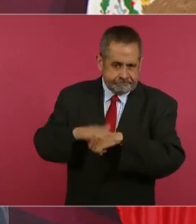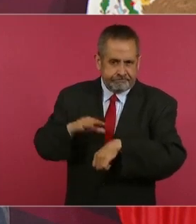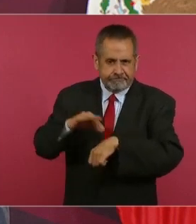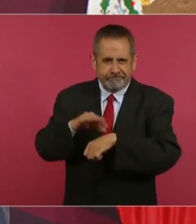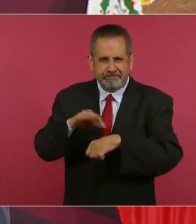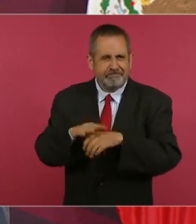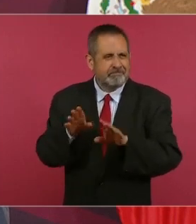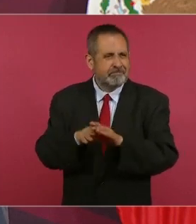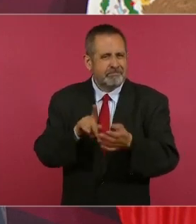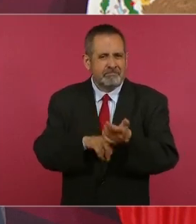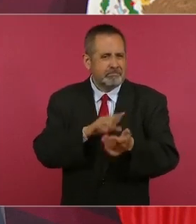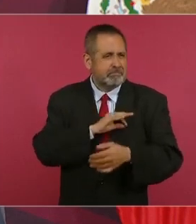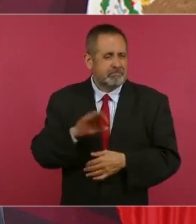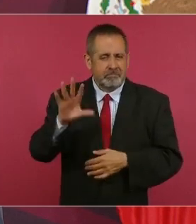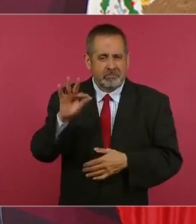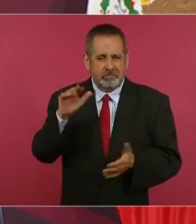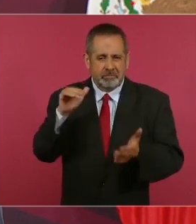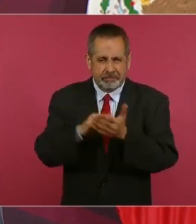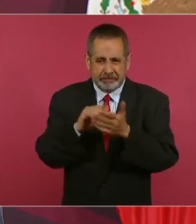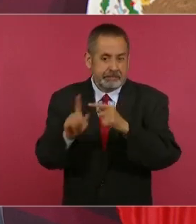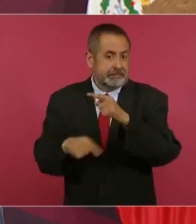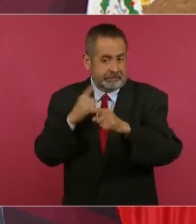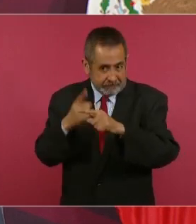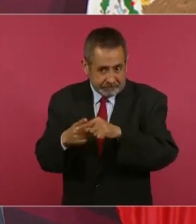como a 40,000 más